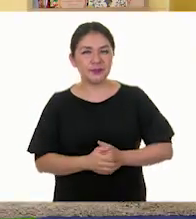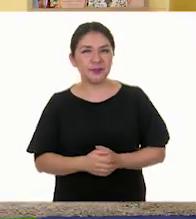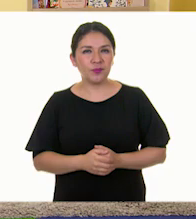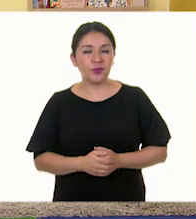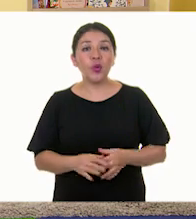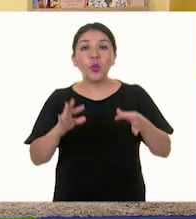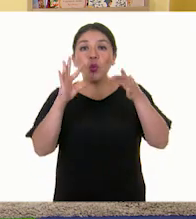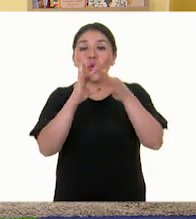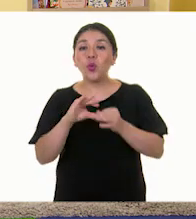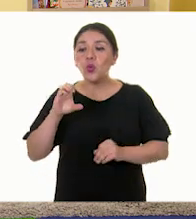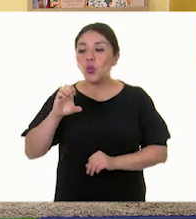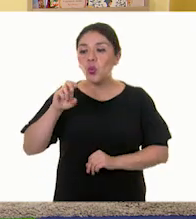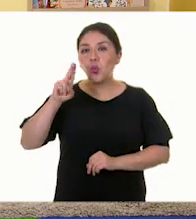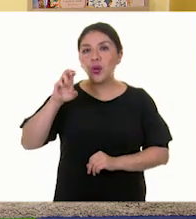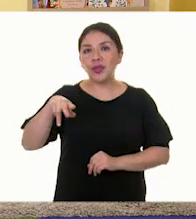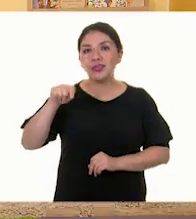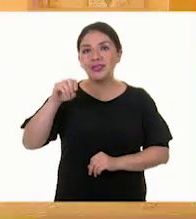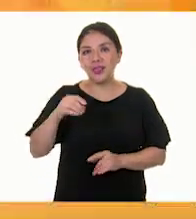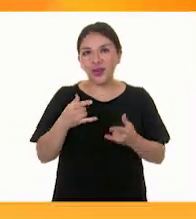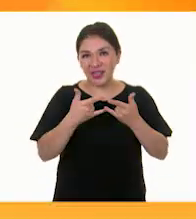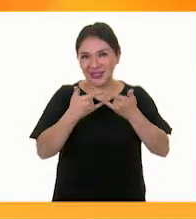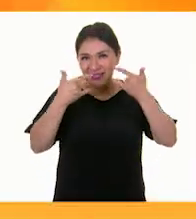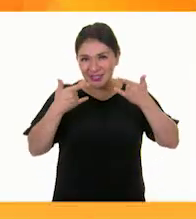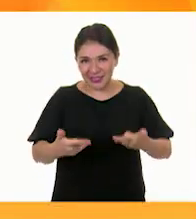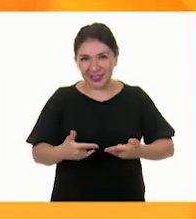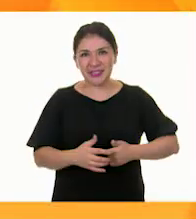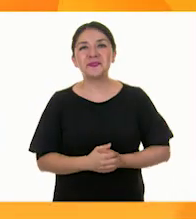El cuento.